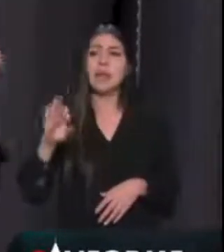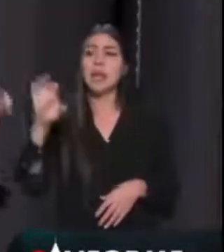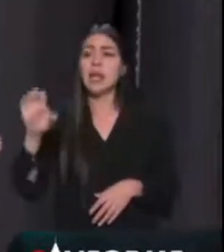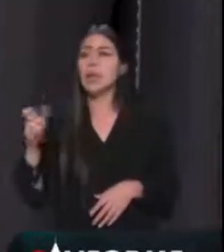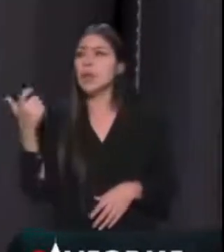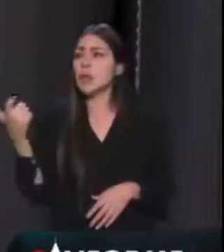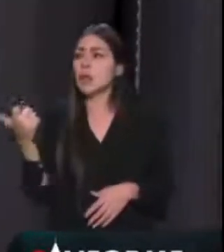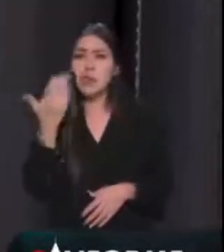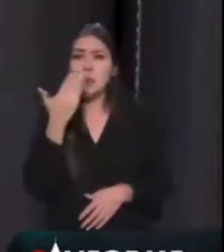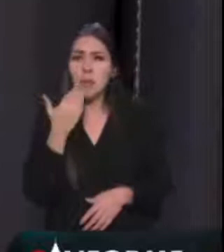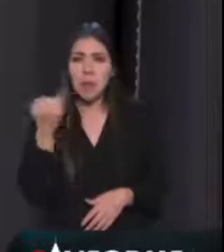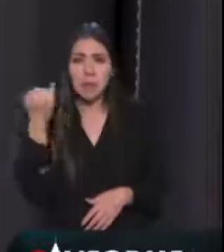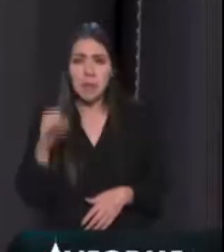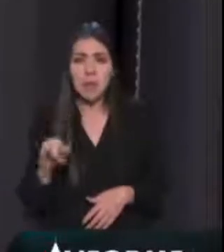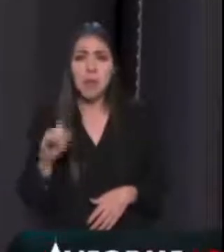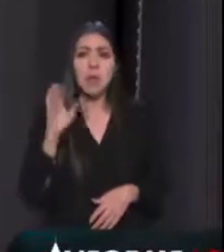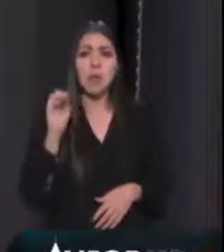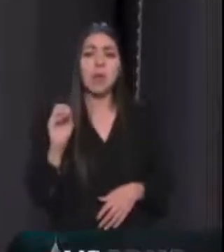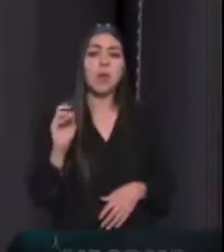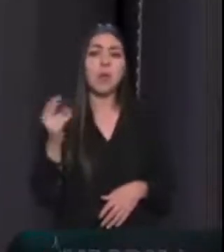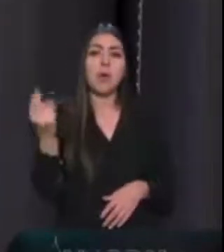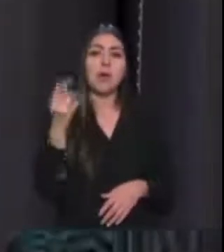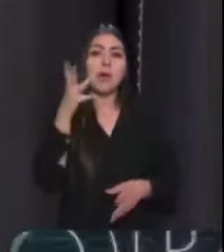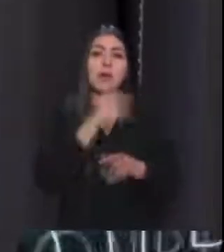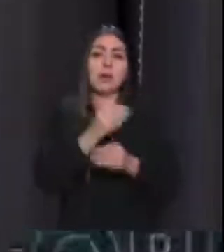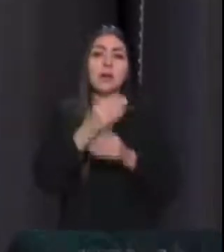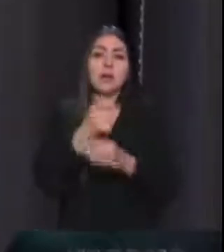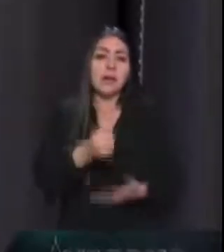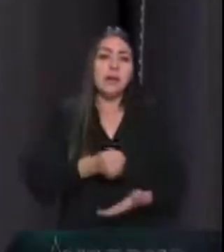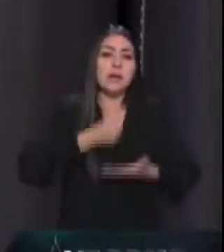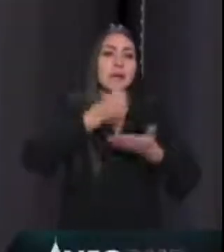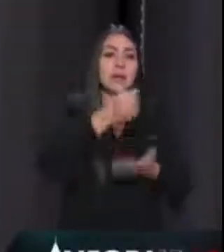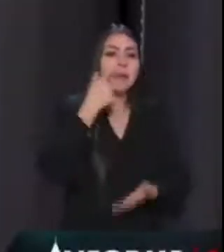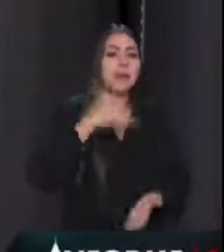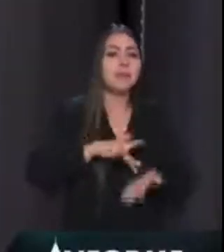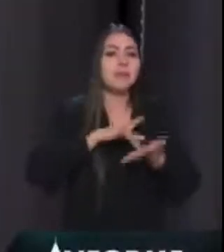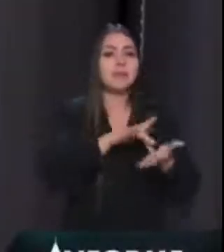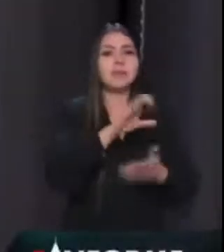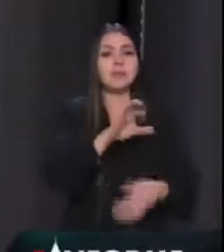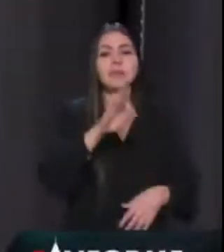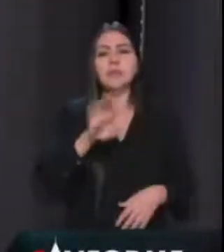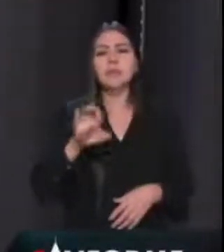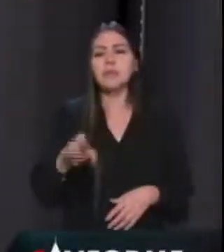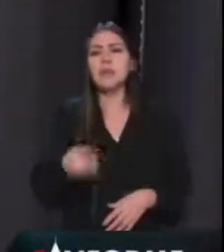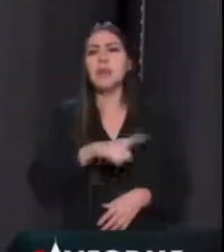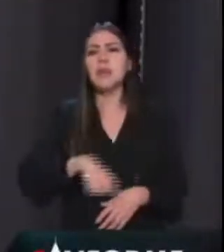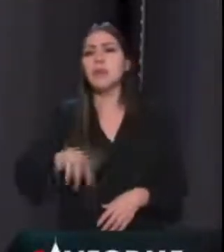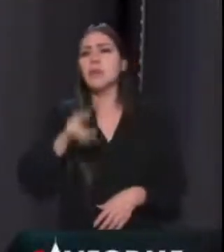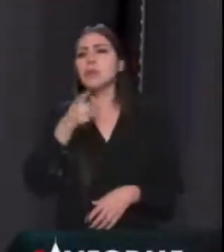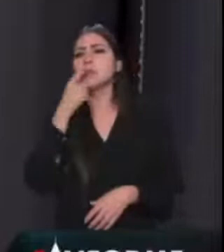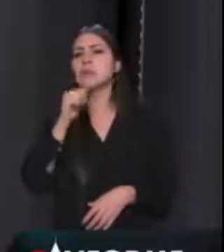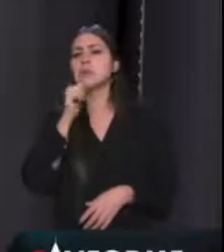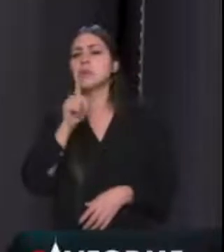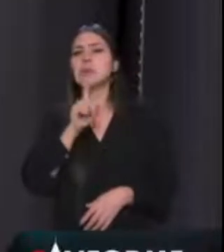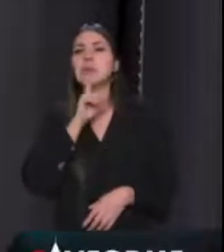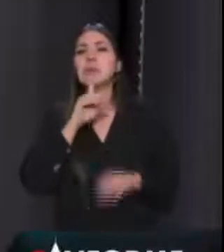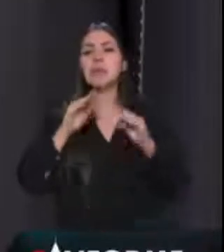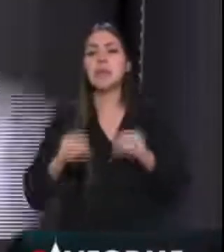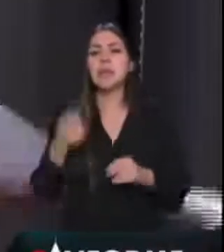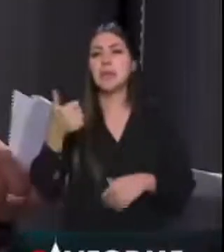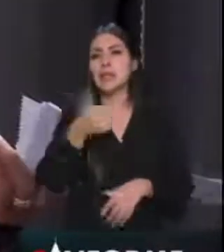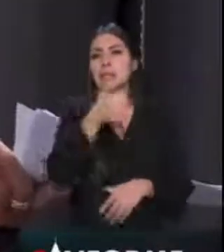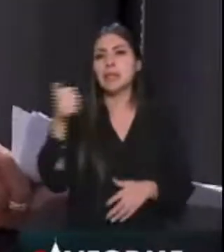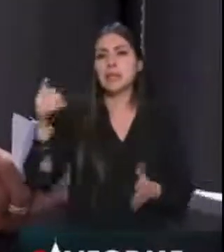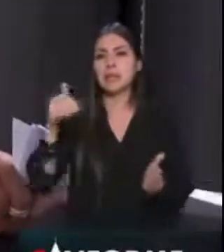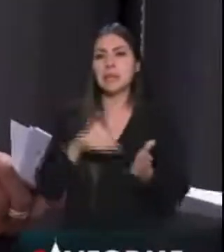de México no tiene dinero, o que no debe invertir en apoyar a Comisión Federal, cuando no decimos nada por 600.000 millones de pesos